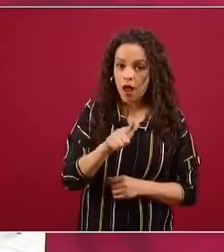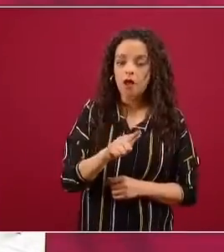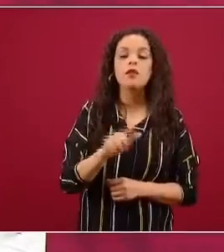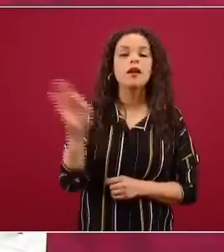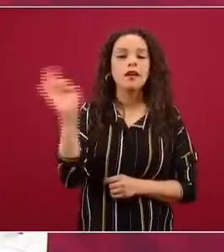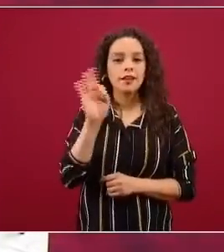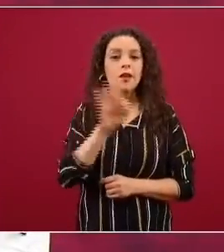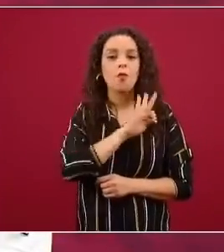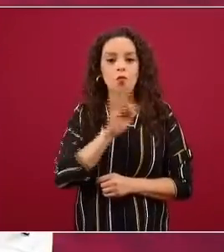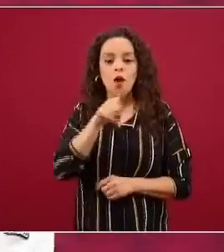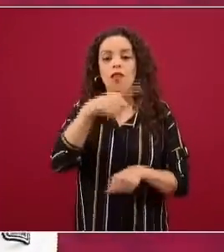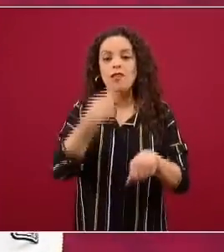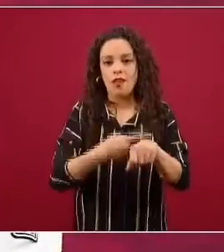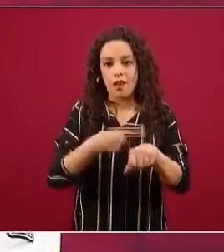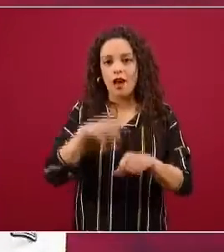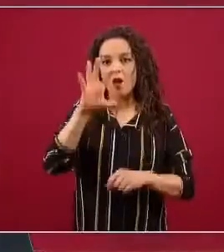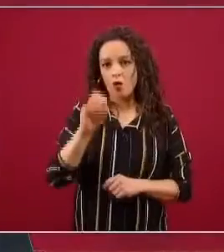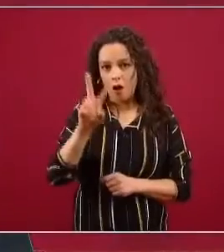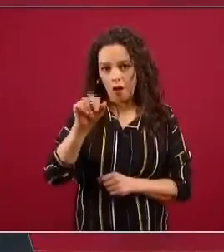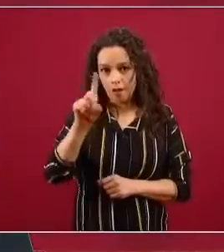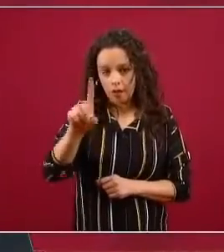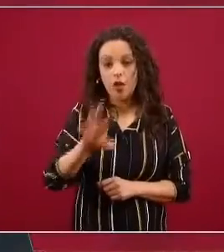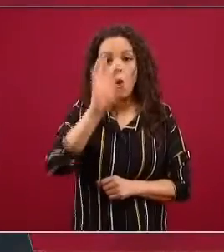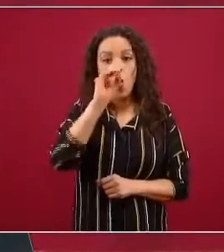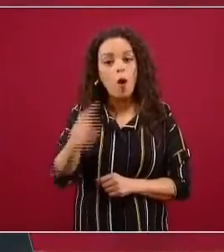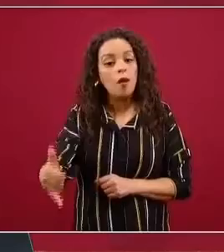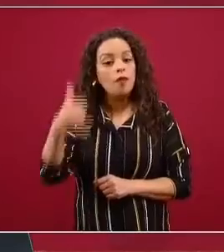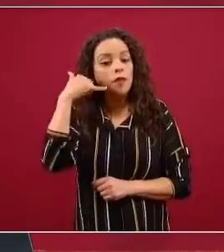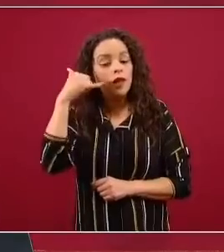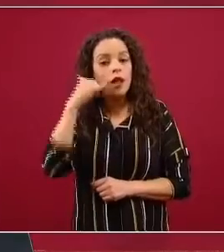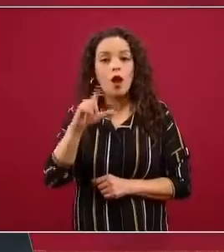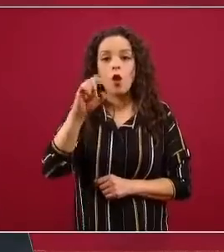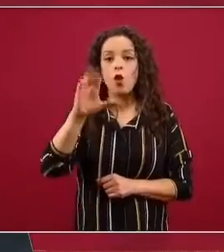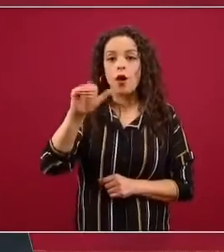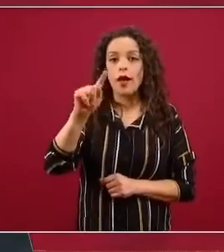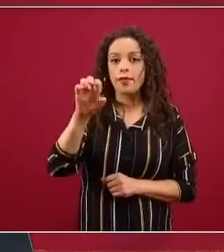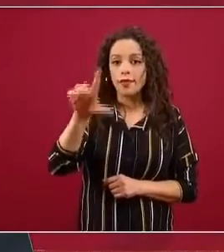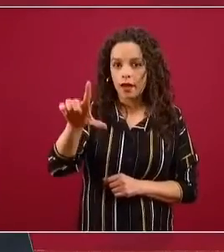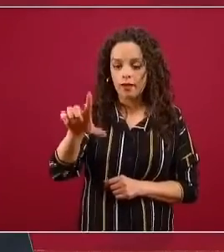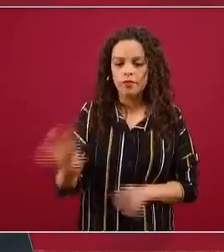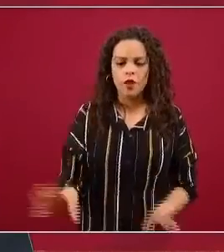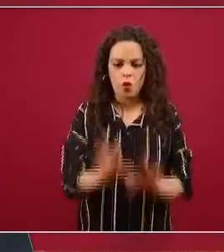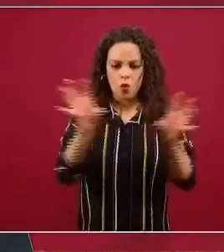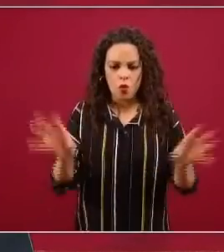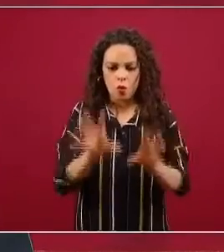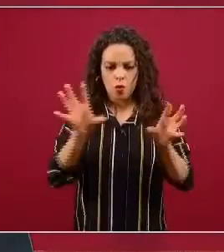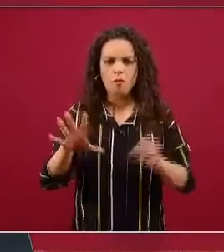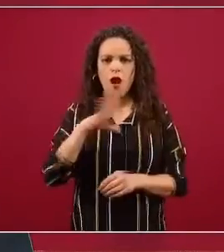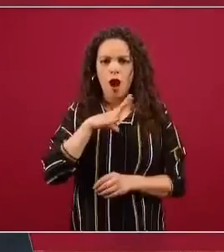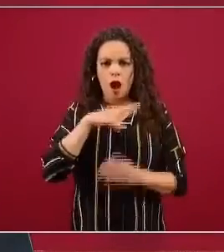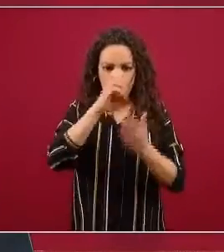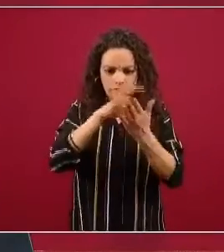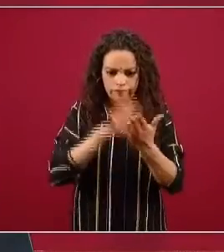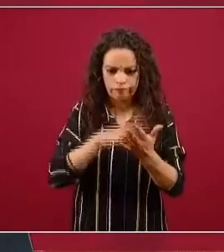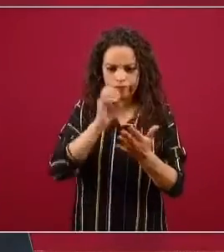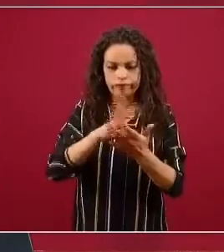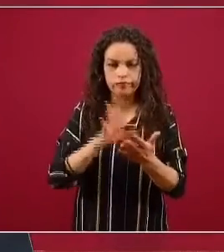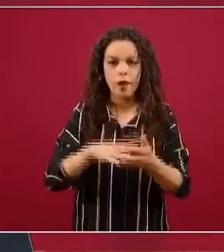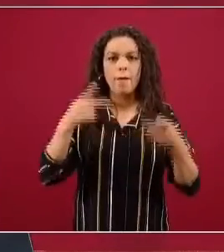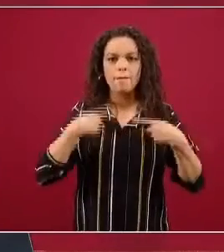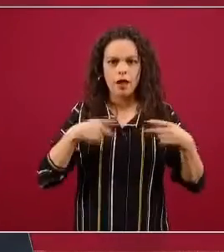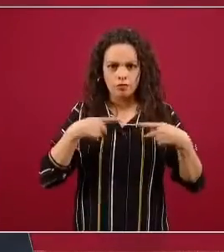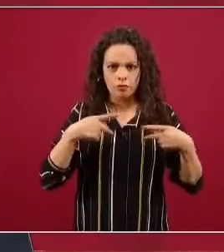El servicio de Locatel reacciona ante ese interrogatorio, tiene ahí en la computadora registradas las personas y les